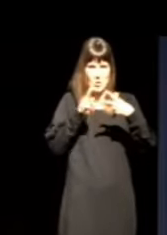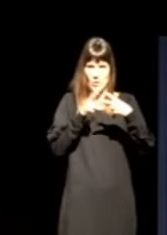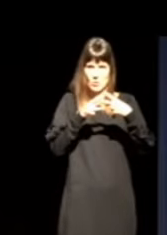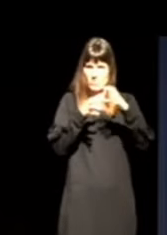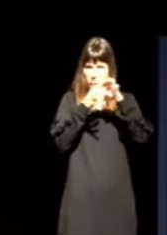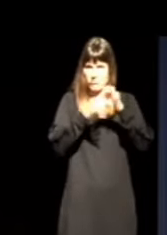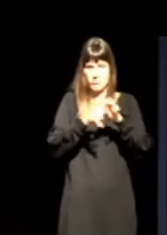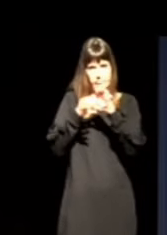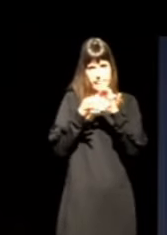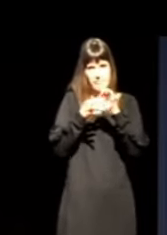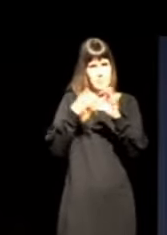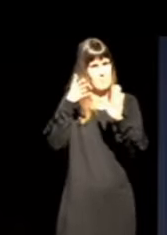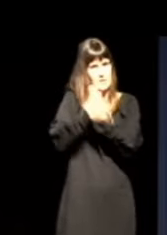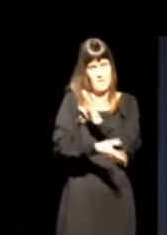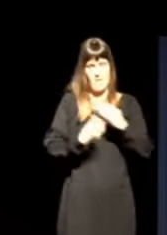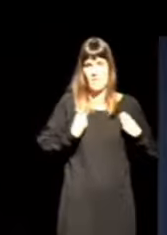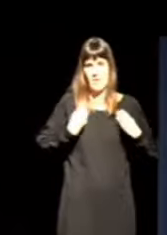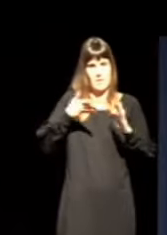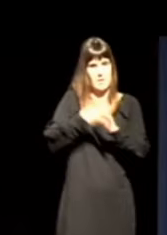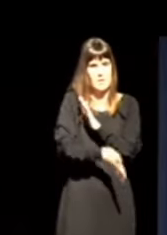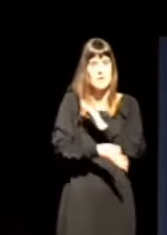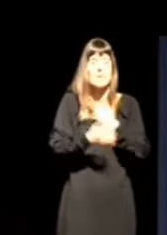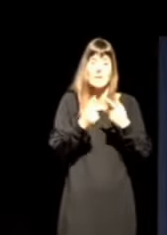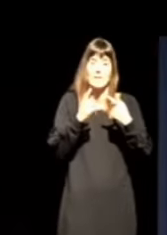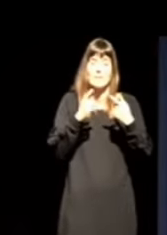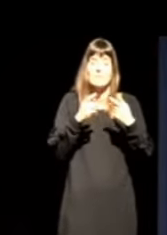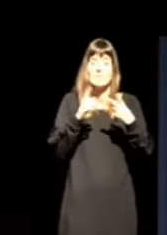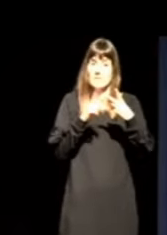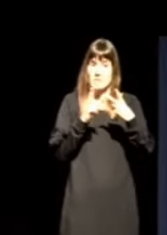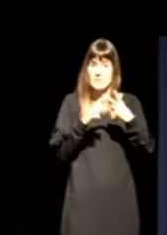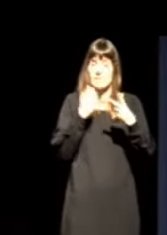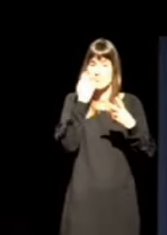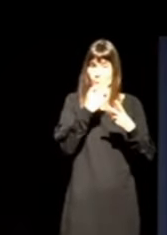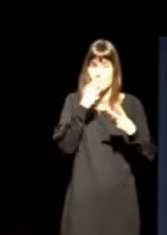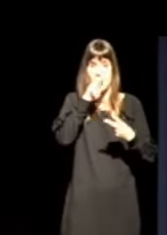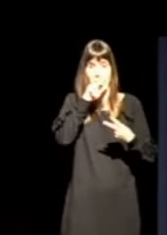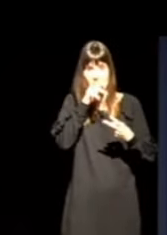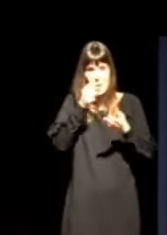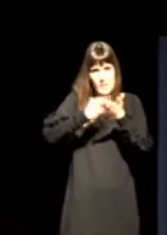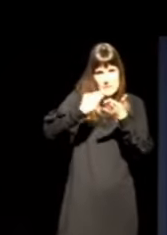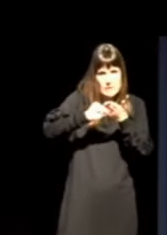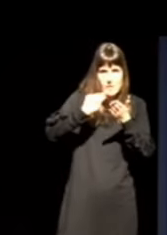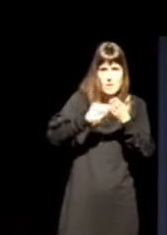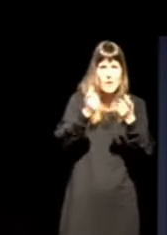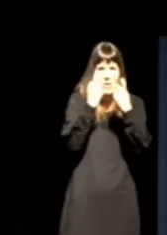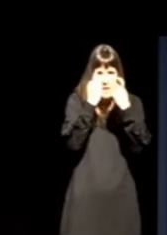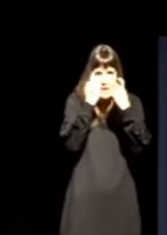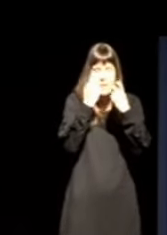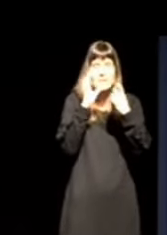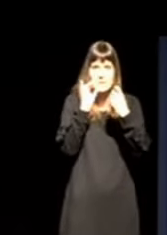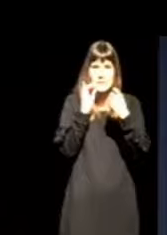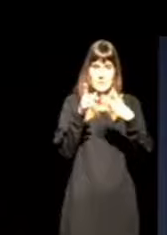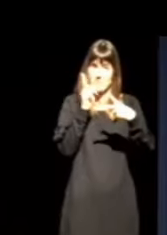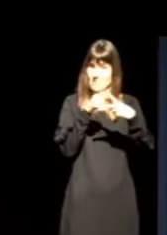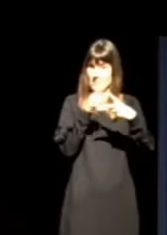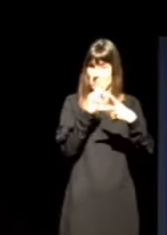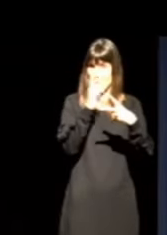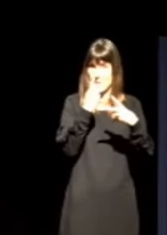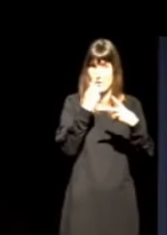largo de nuestra vida, pero uno se enseña a hablar, a escribir, pero no se enseña